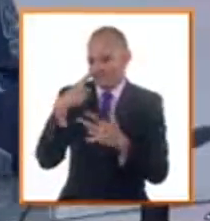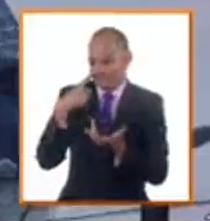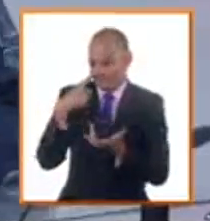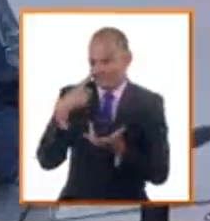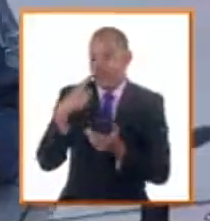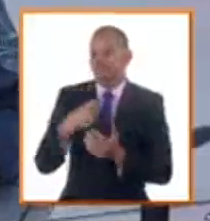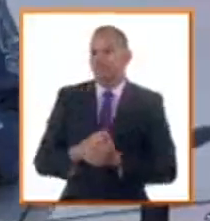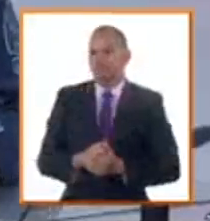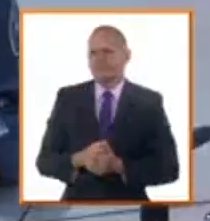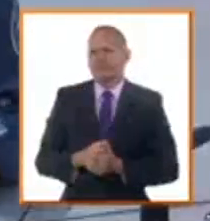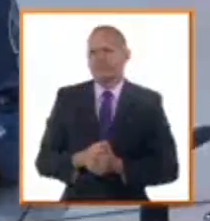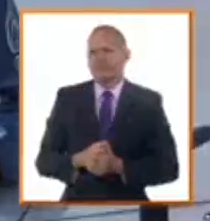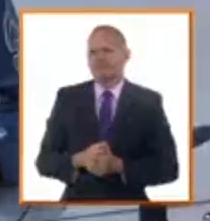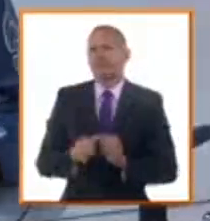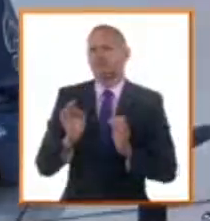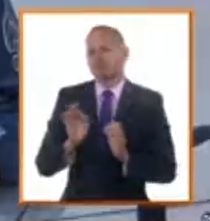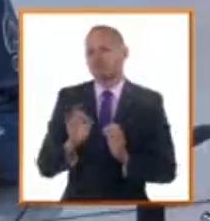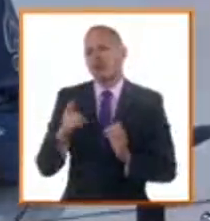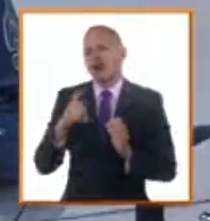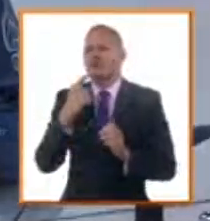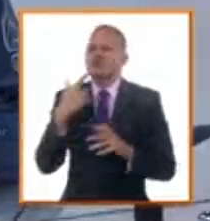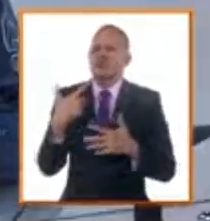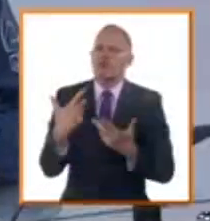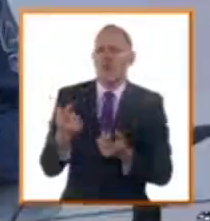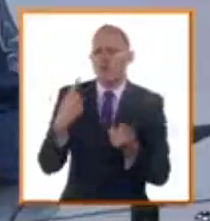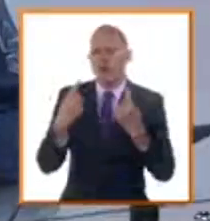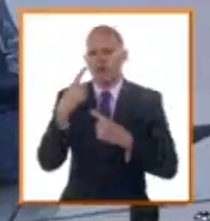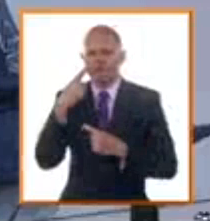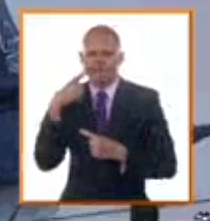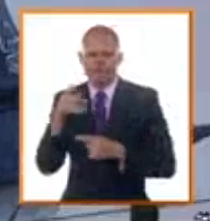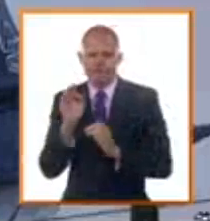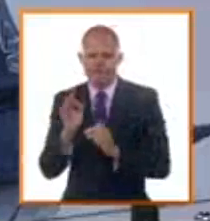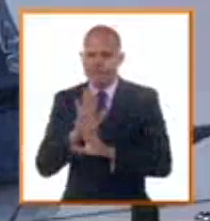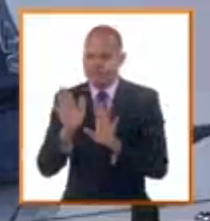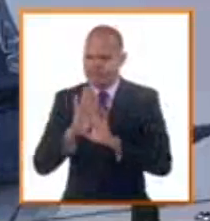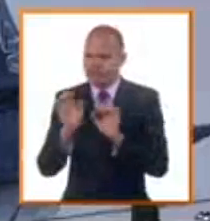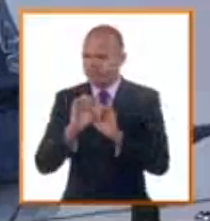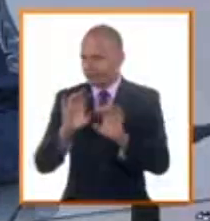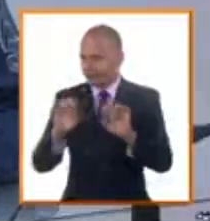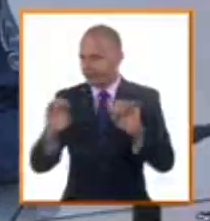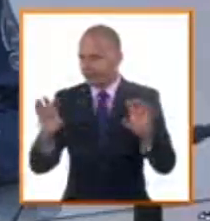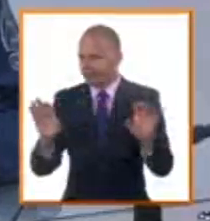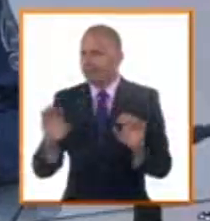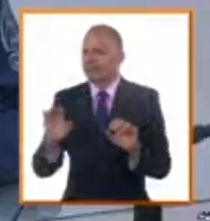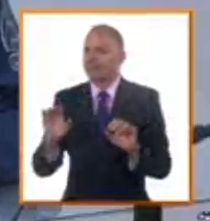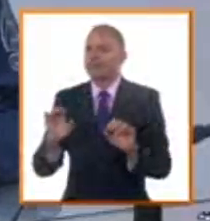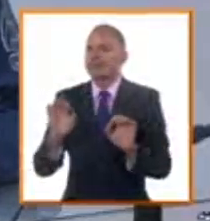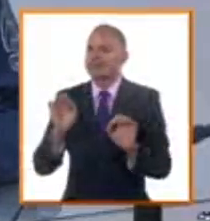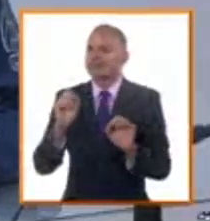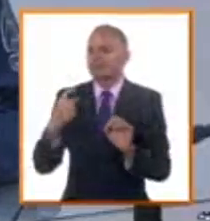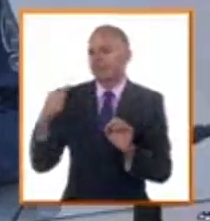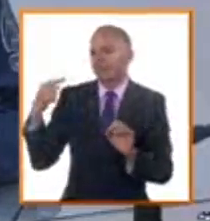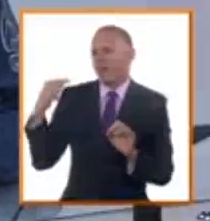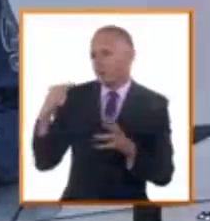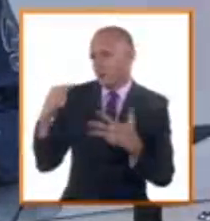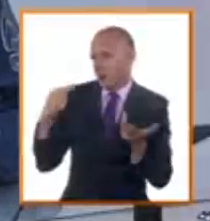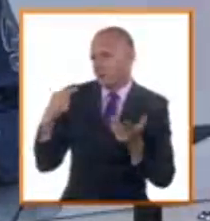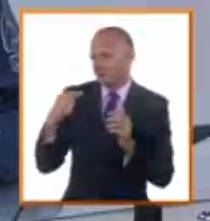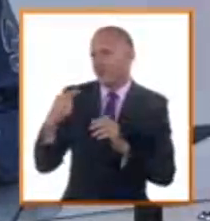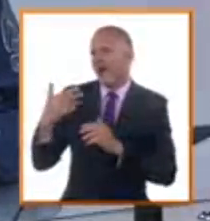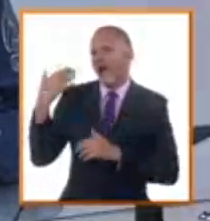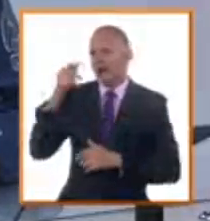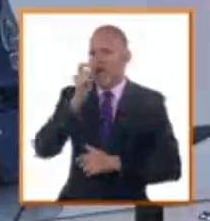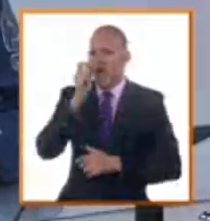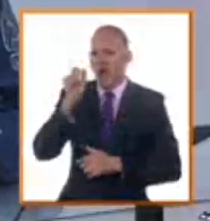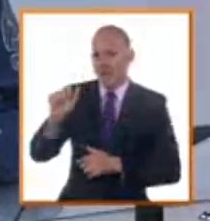parar, pero sin dudas de alguna trascendencia que se ha hecho pública en las últimas horas. Donald Trump va a comparecer el